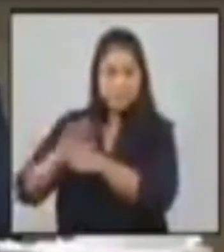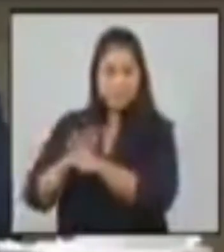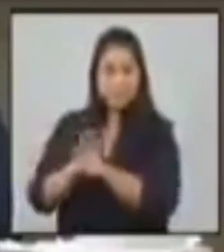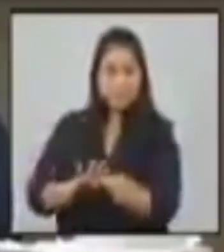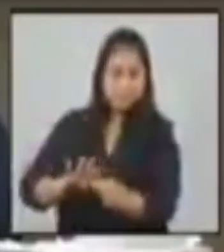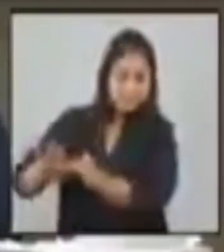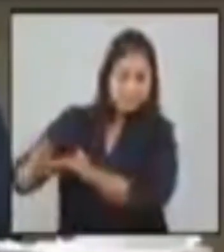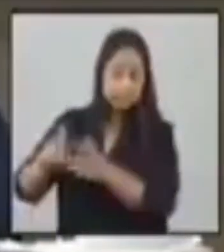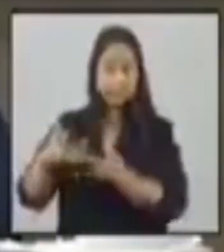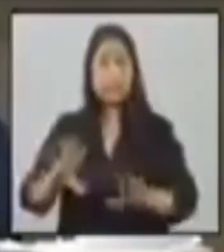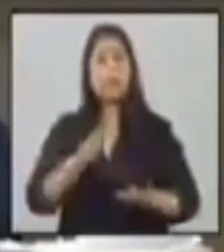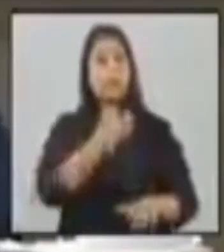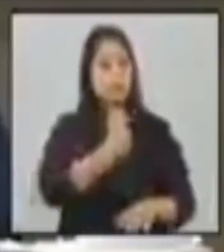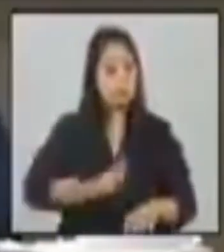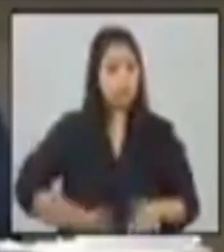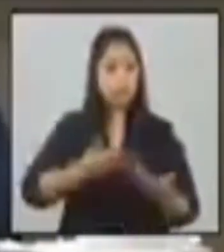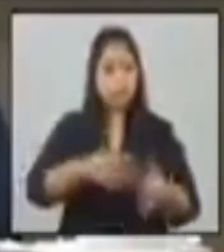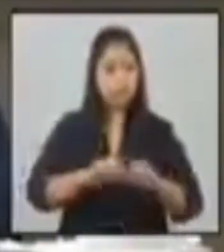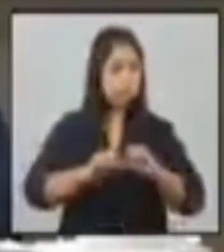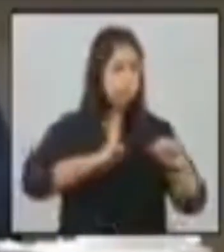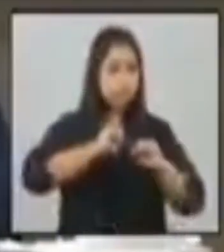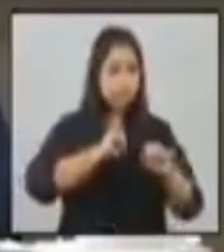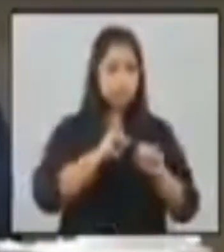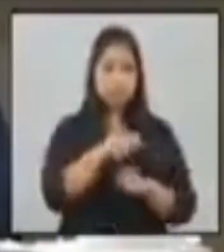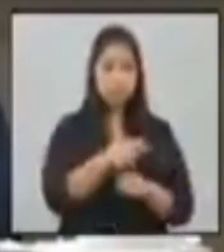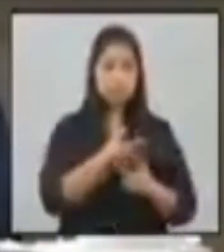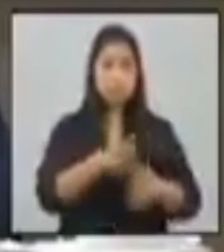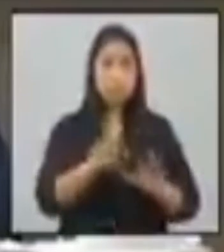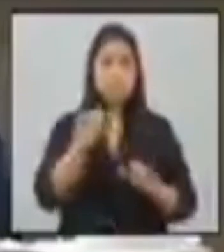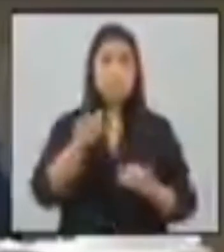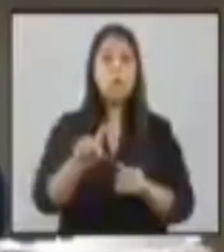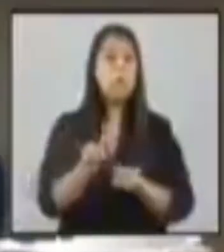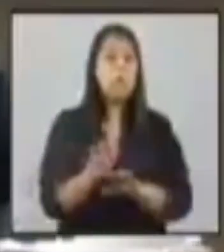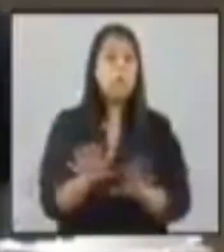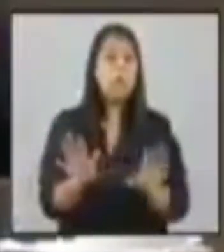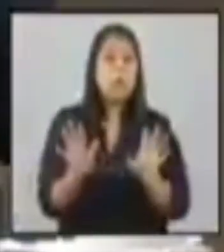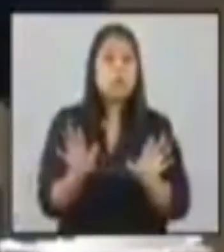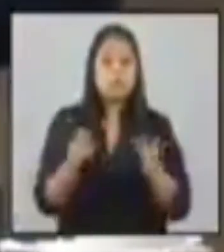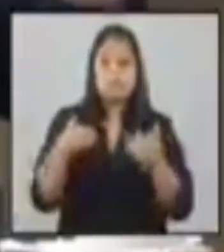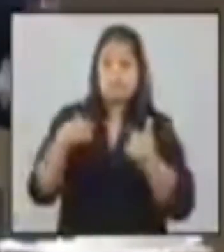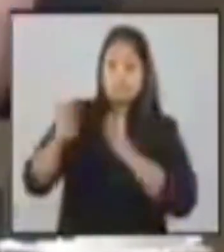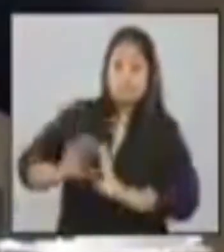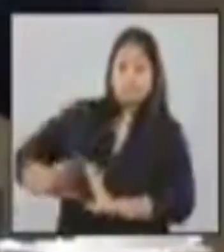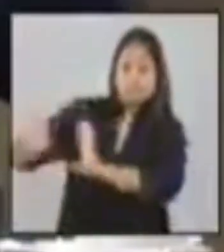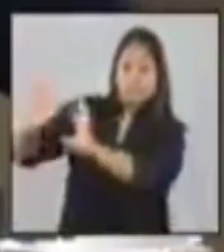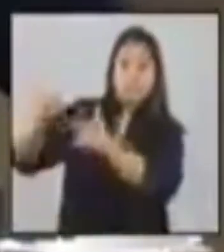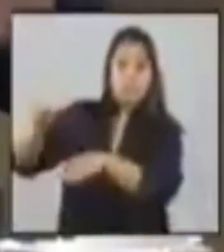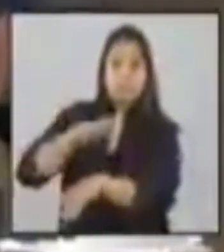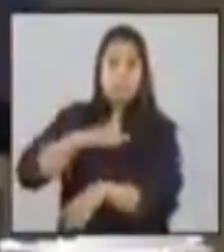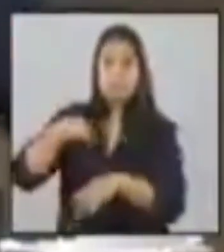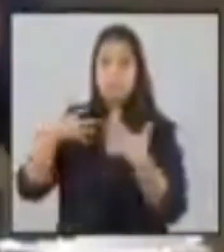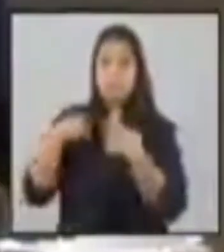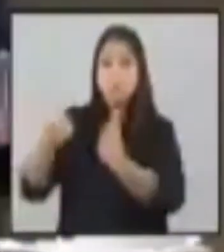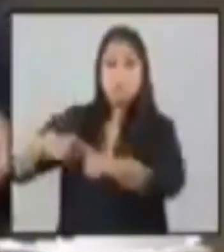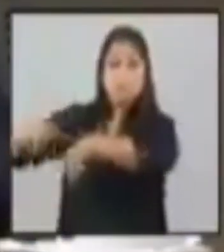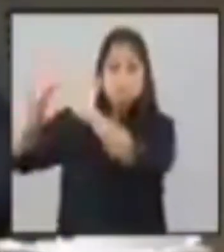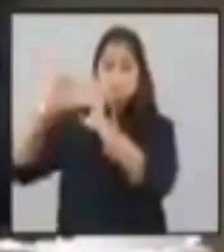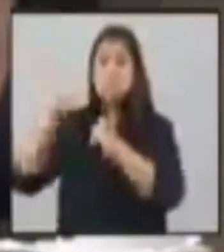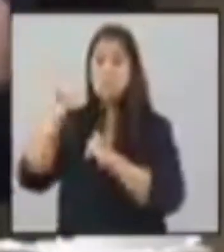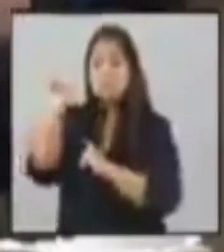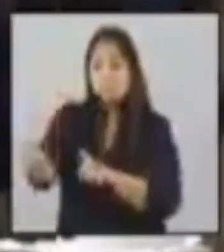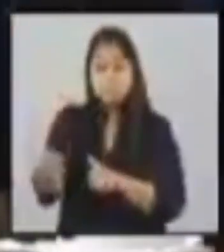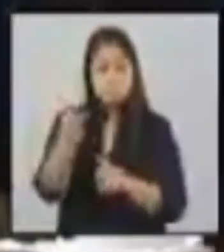gobernar el país es con todas las que ya hoy ya lo trabajamos la responsabilidad la gente que quiere